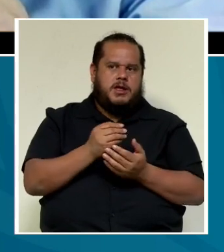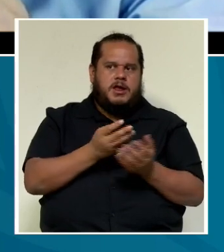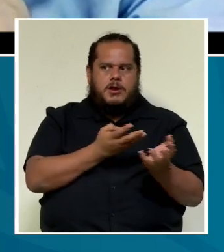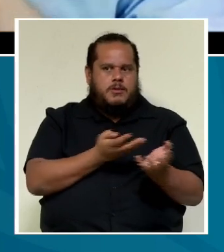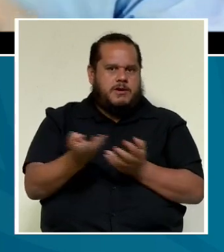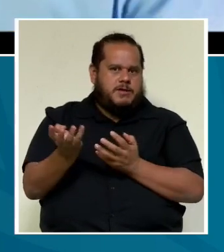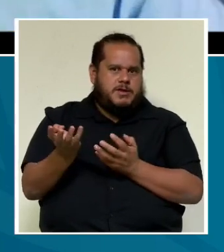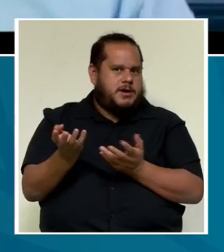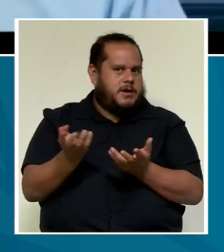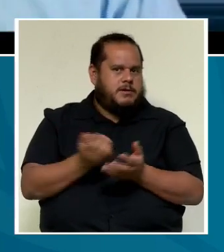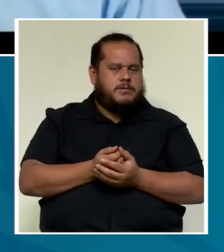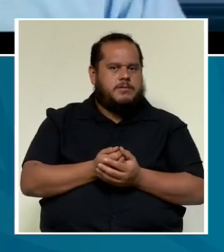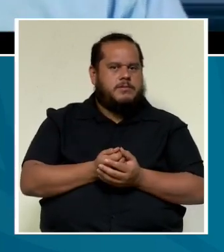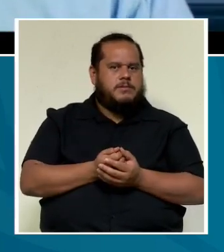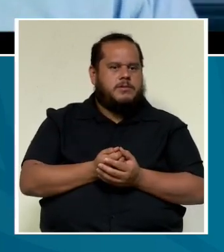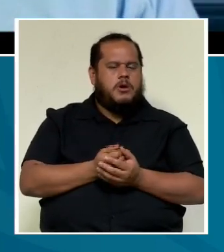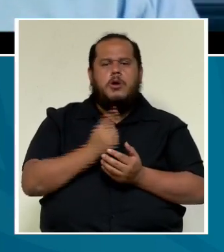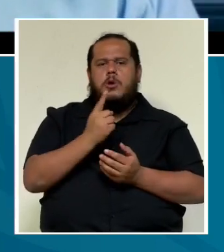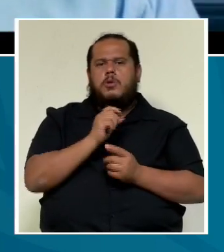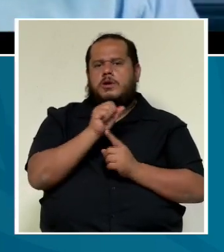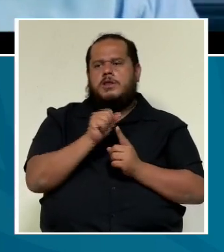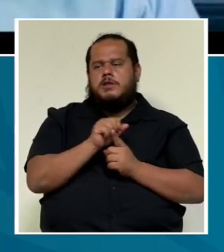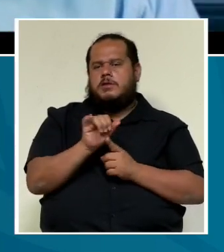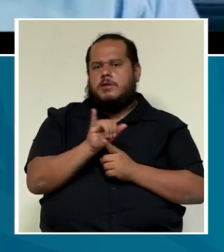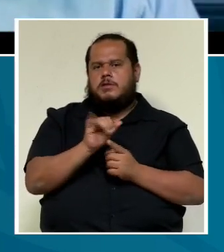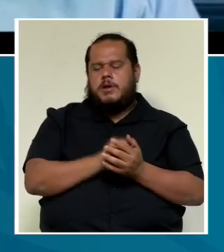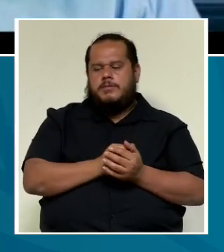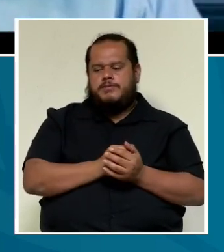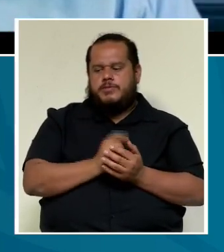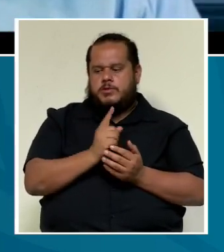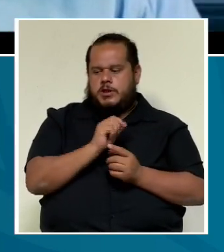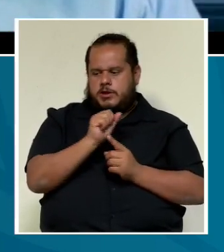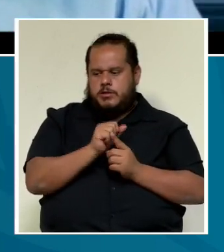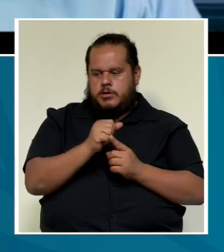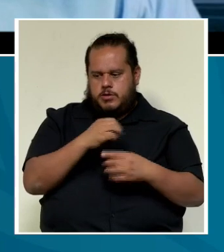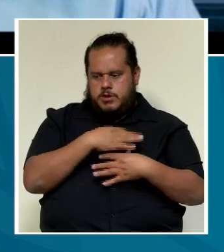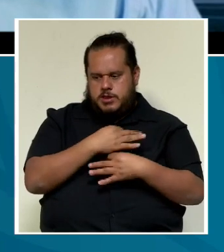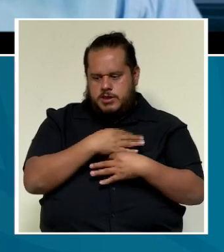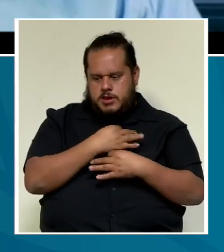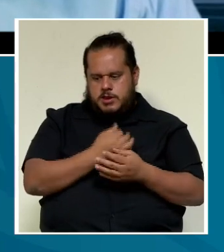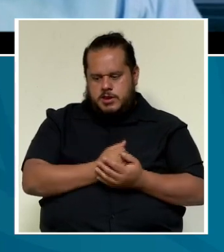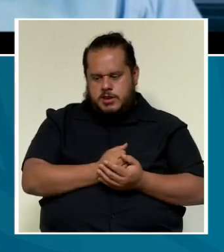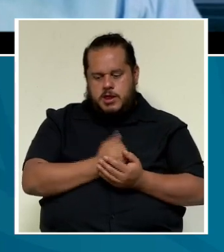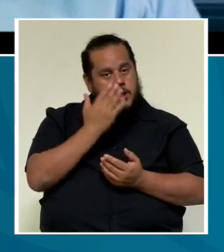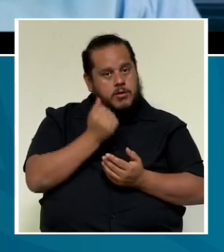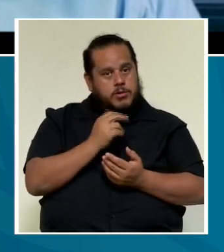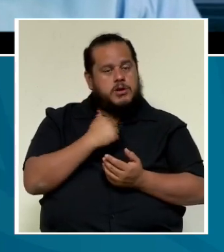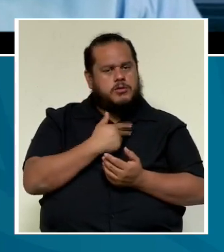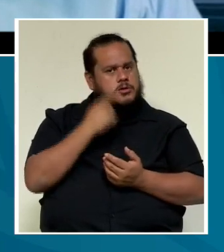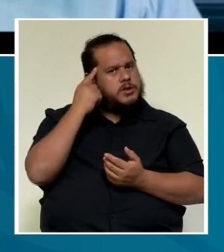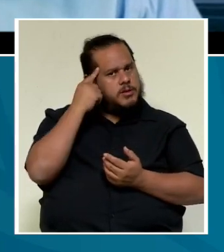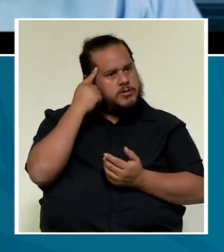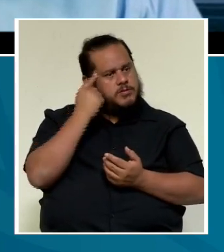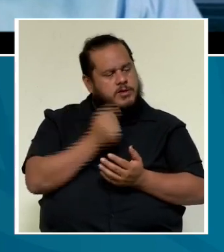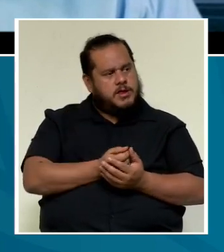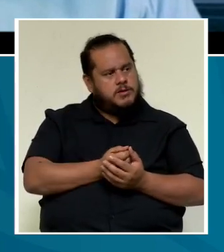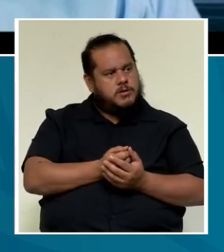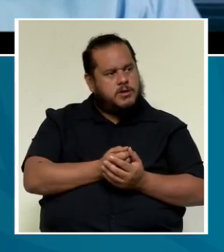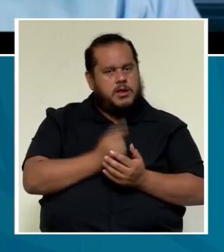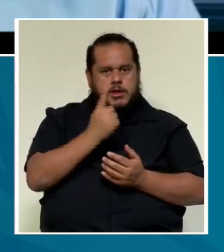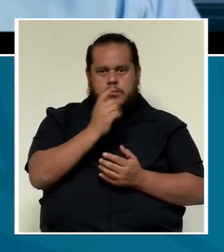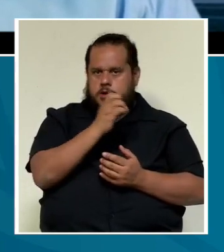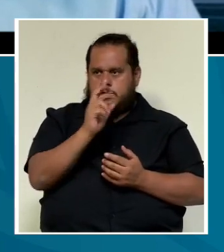arrastrar. Un elemento también interesante, porque estamos pensando en una